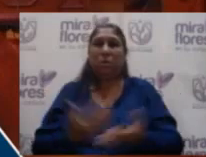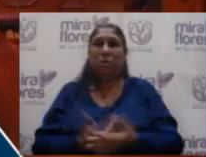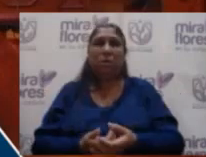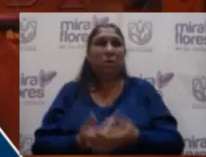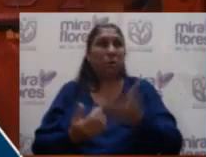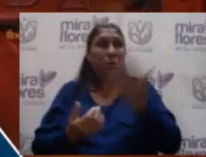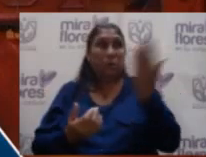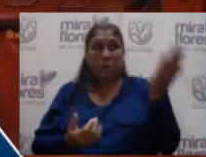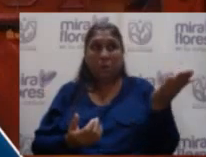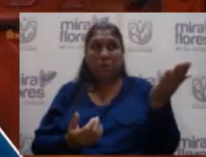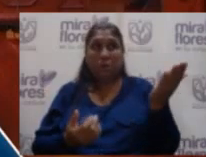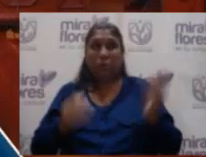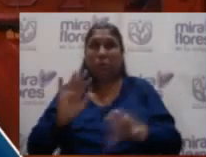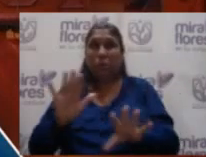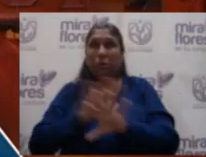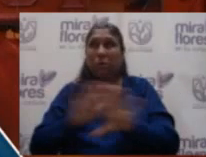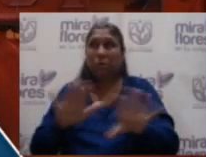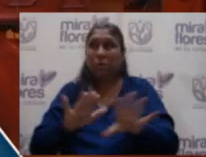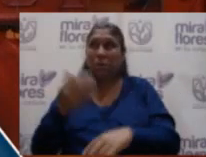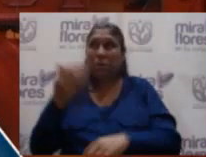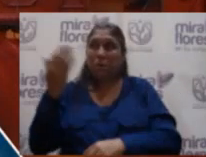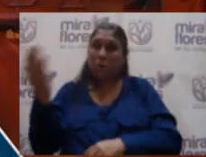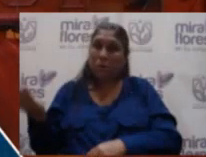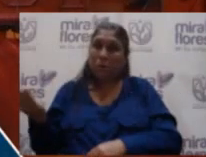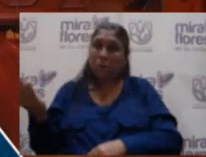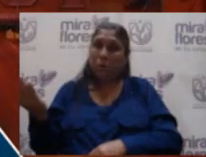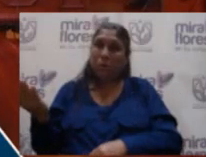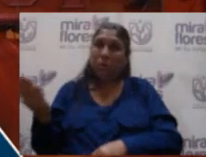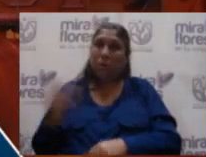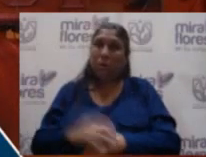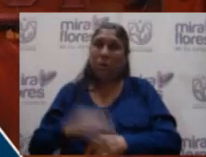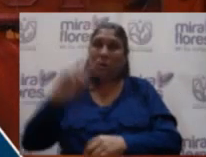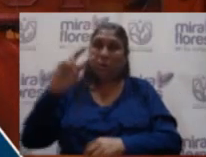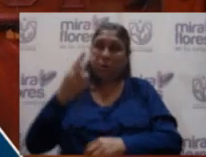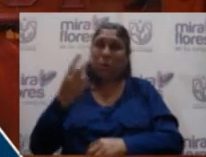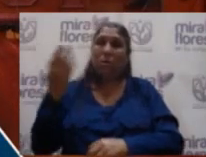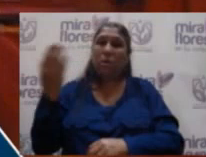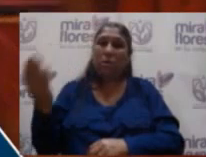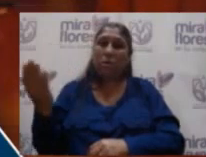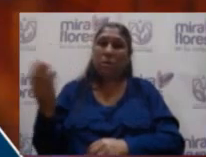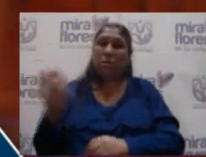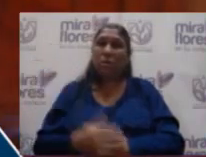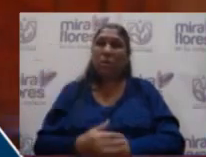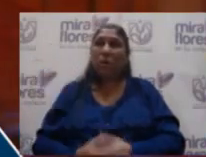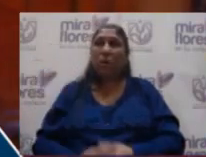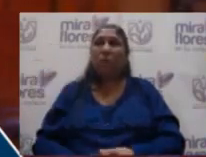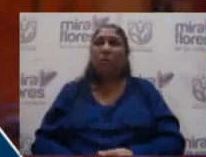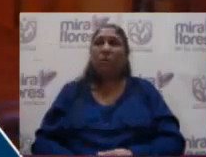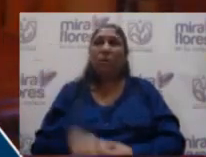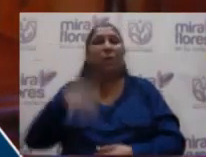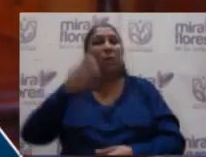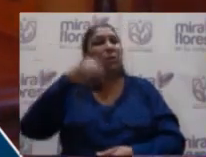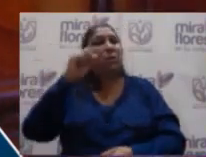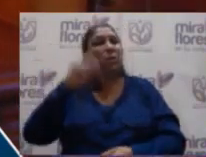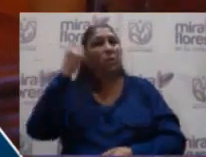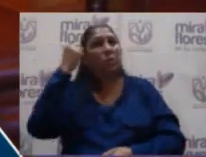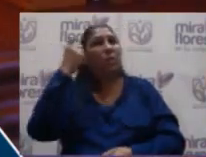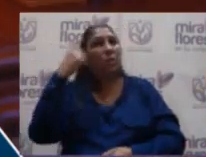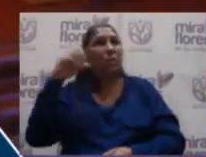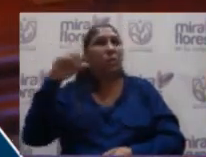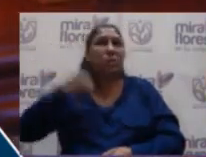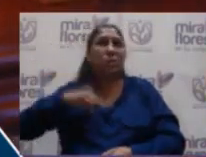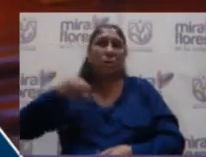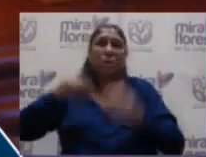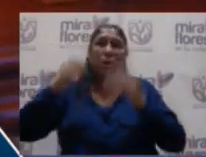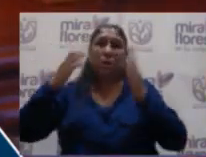ya terminó sus intervenciones, señor Sousa, y le doy el uso de la palabra en segunda intervención, señor de Albertis. Sé perfectamente, señor alcalde, lo